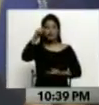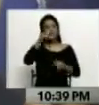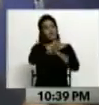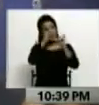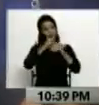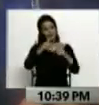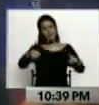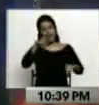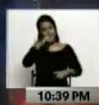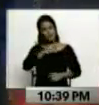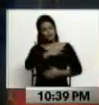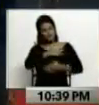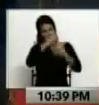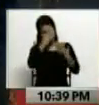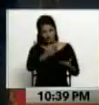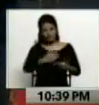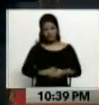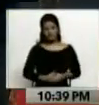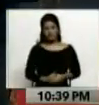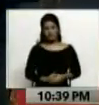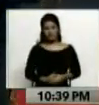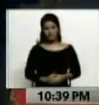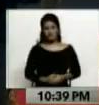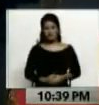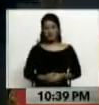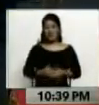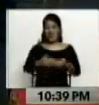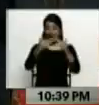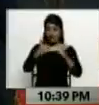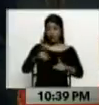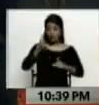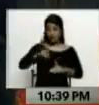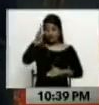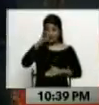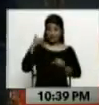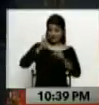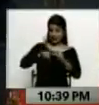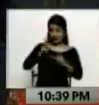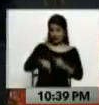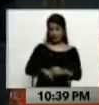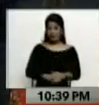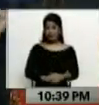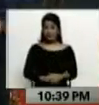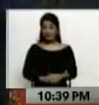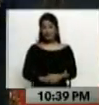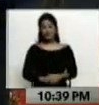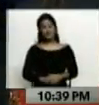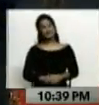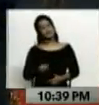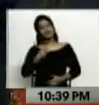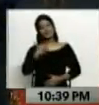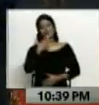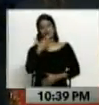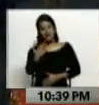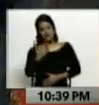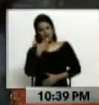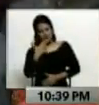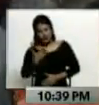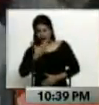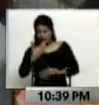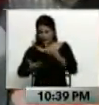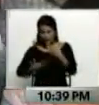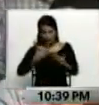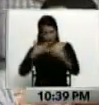Feliz cumpleaños compatriota escribe silia bueno nuevamente mi